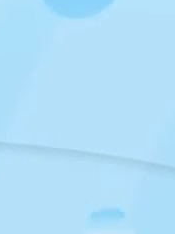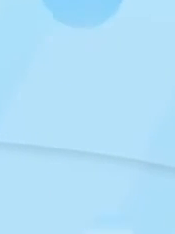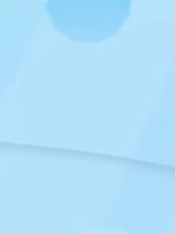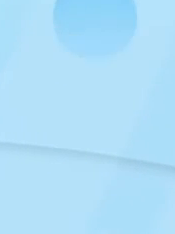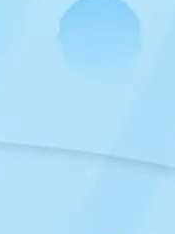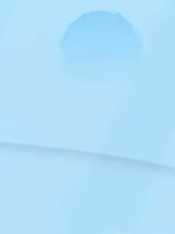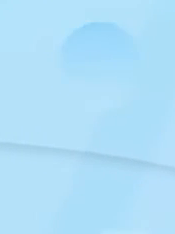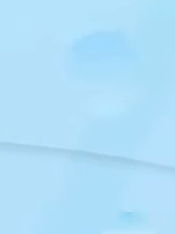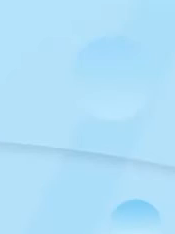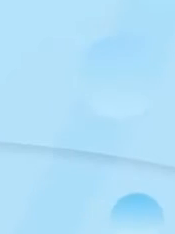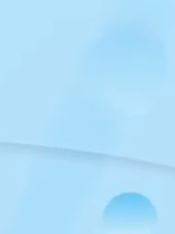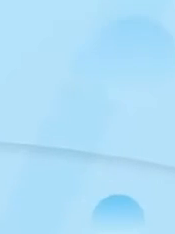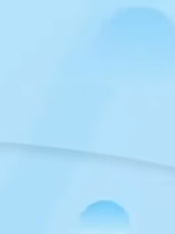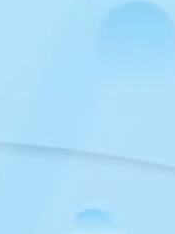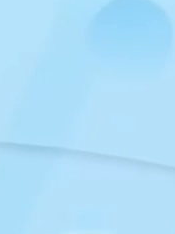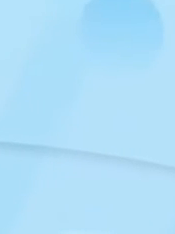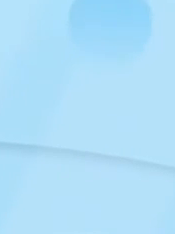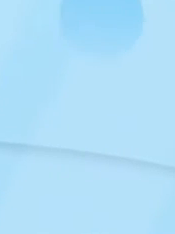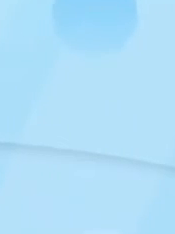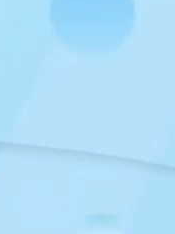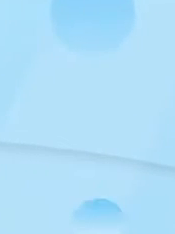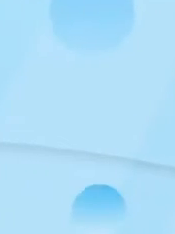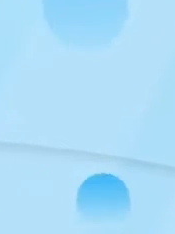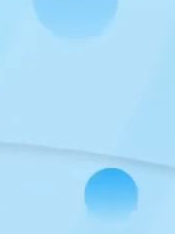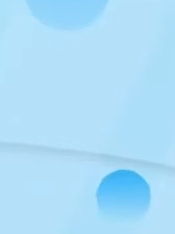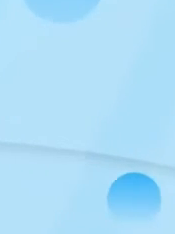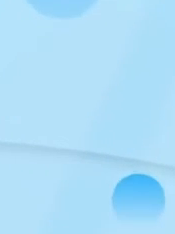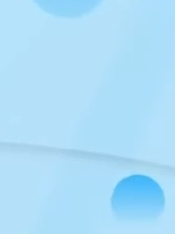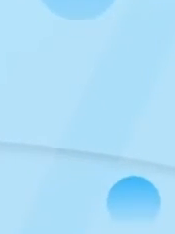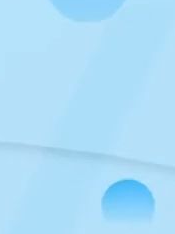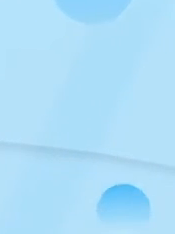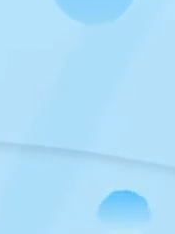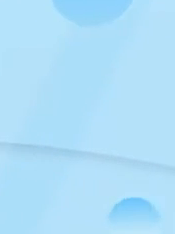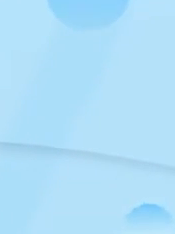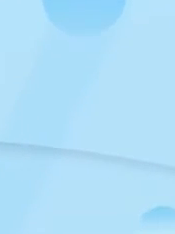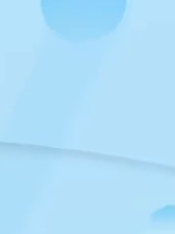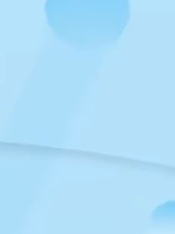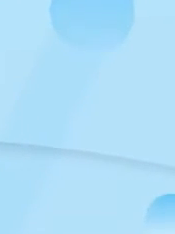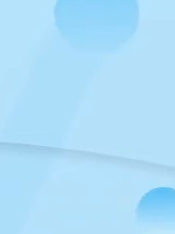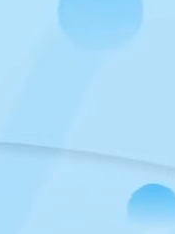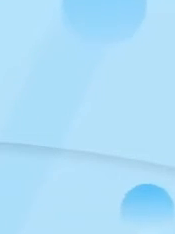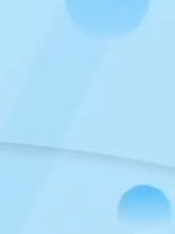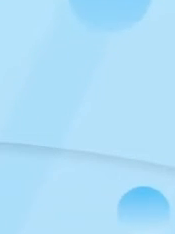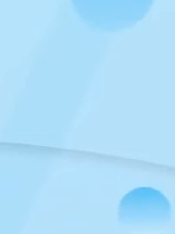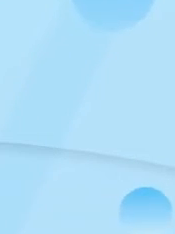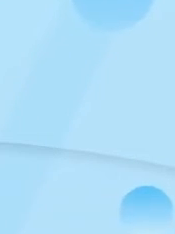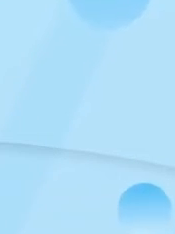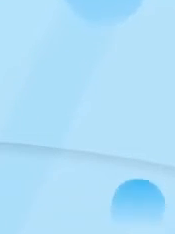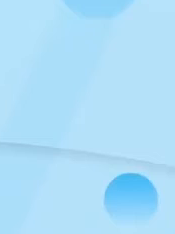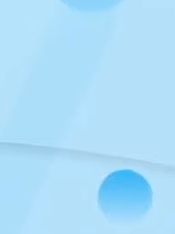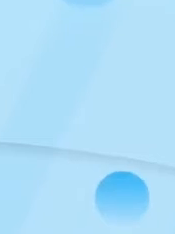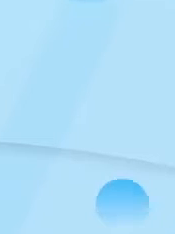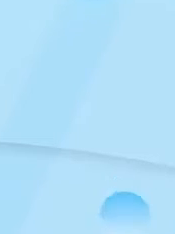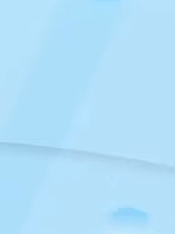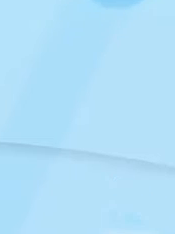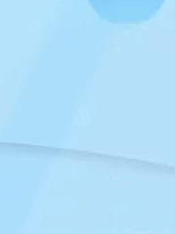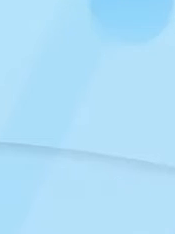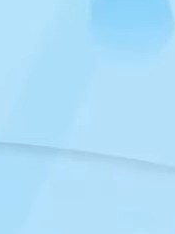¿Por qué es importante atenderlo? ¿Cuáles son las causas?